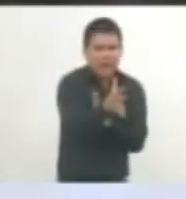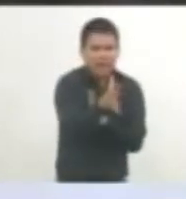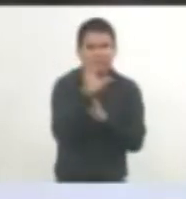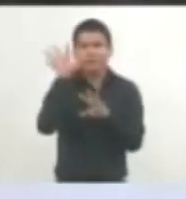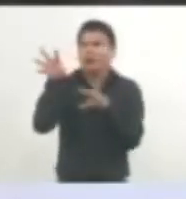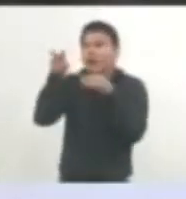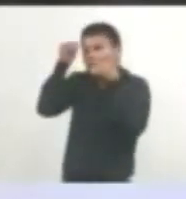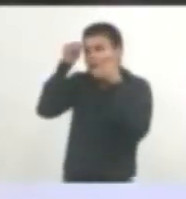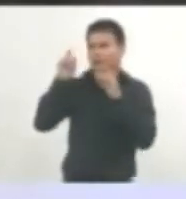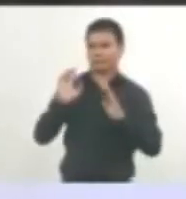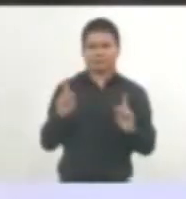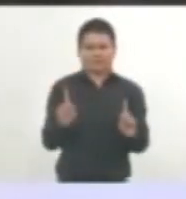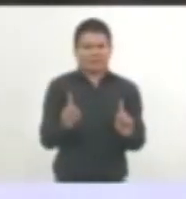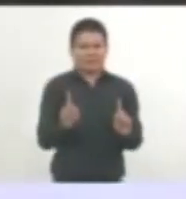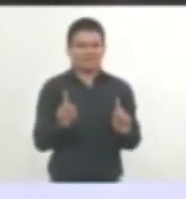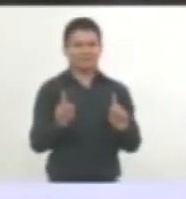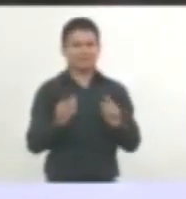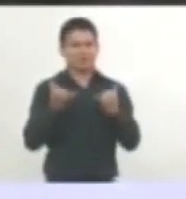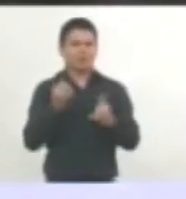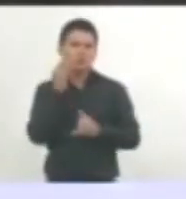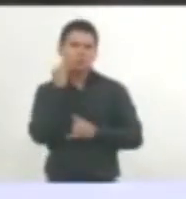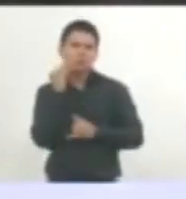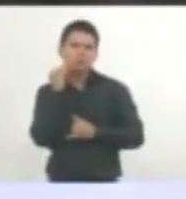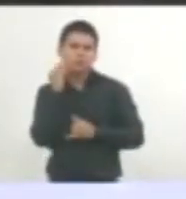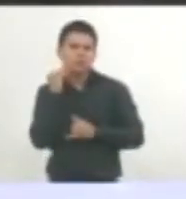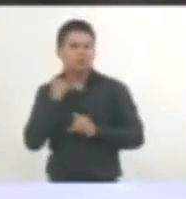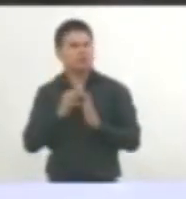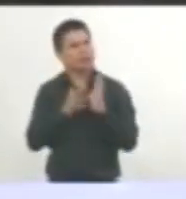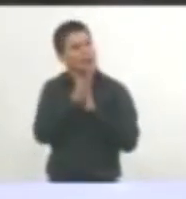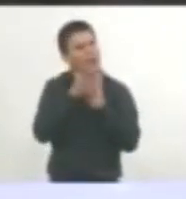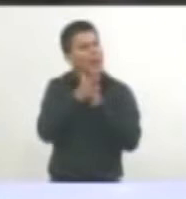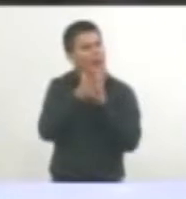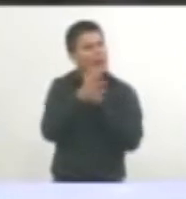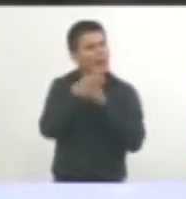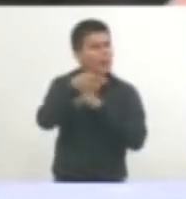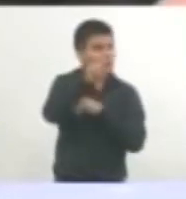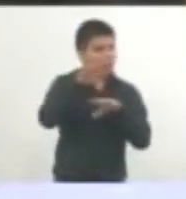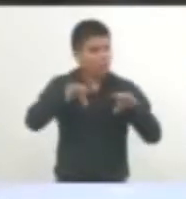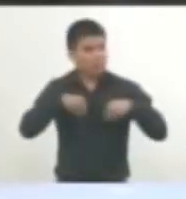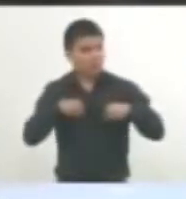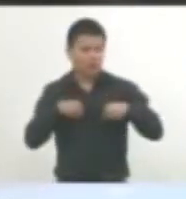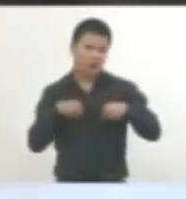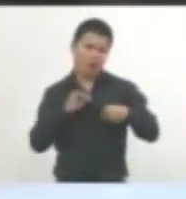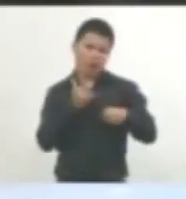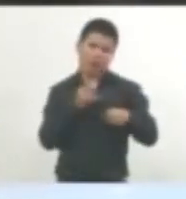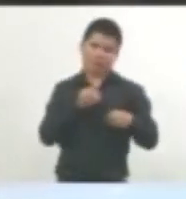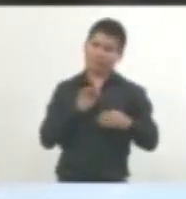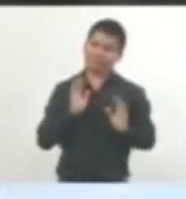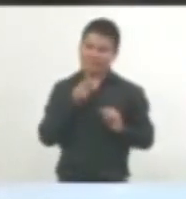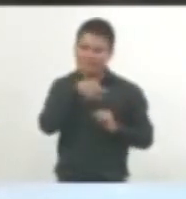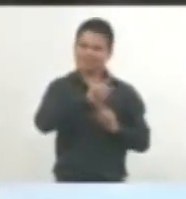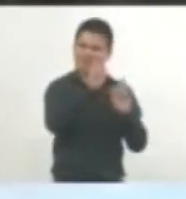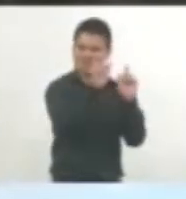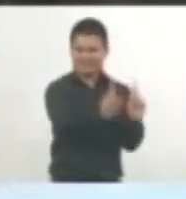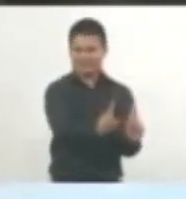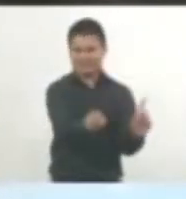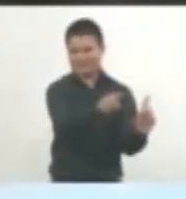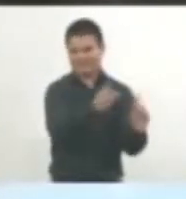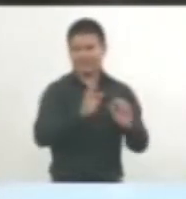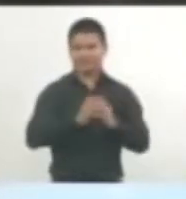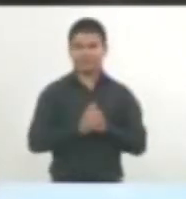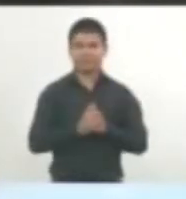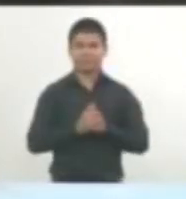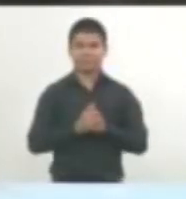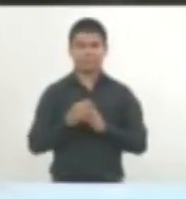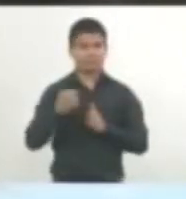toda humildad a contaros lo que la experiencia y el recorrido fantástico de tres personas, me acompañan Tony y Javi. El